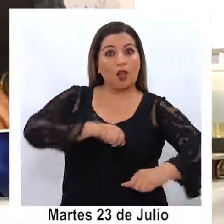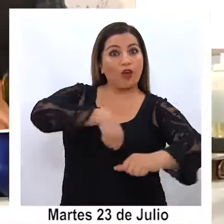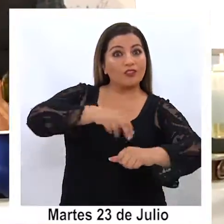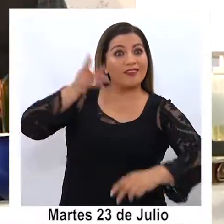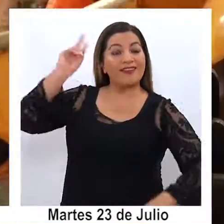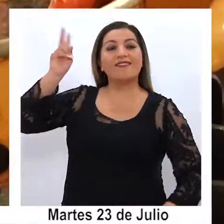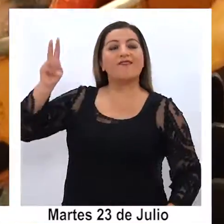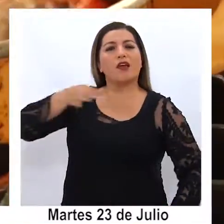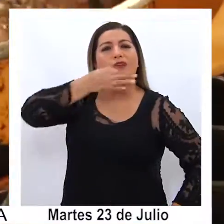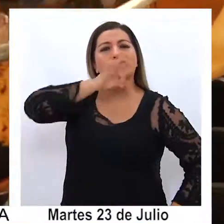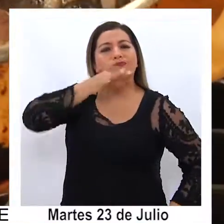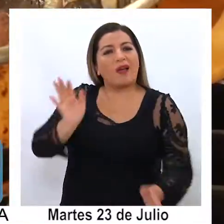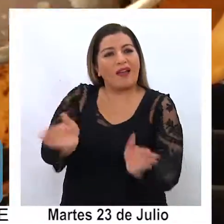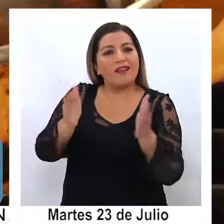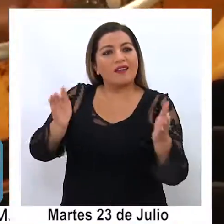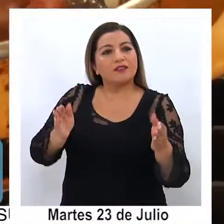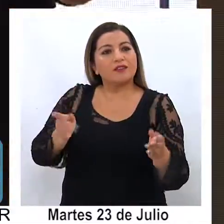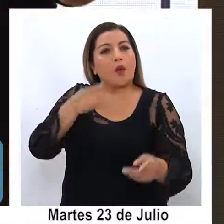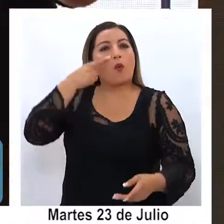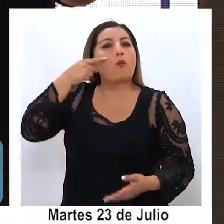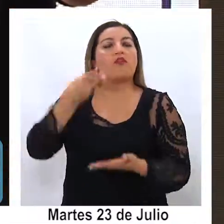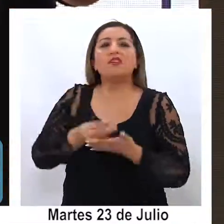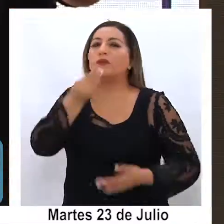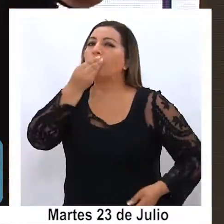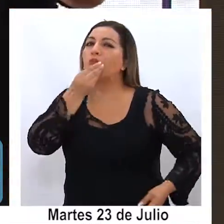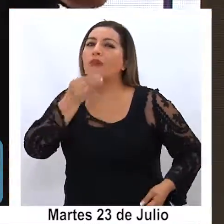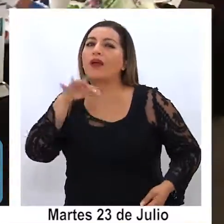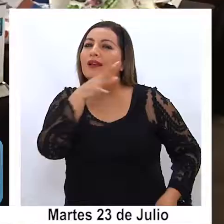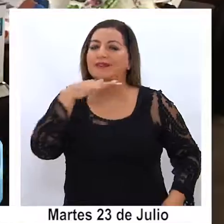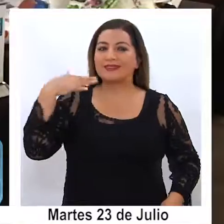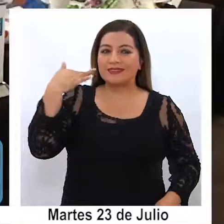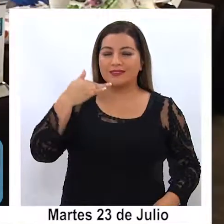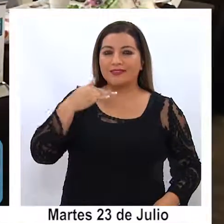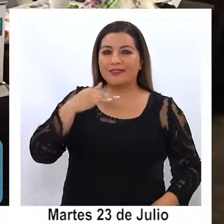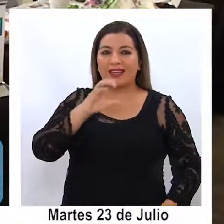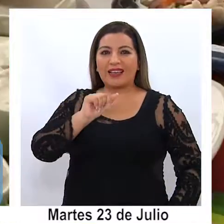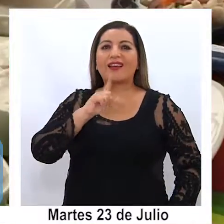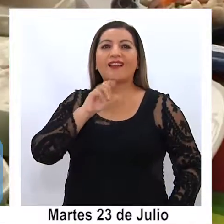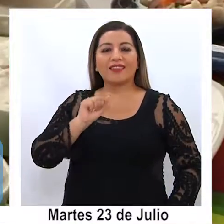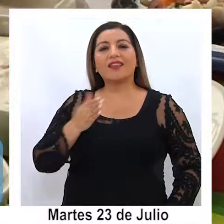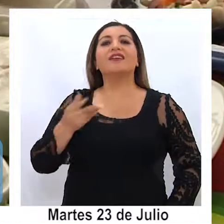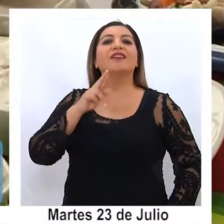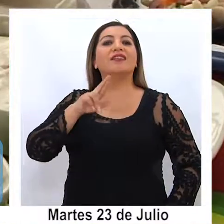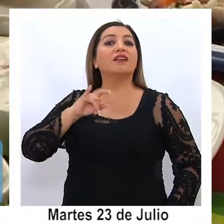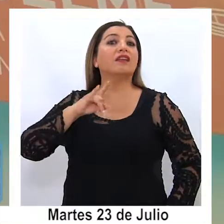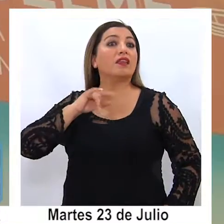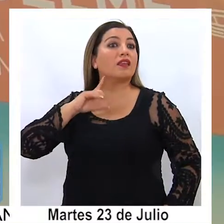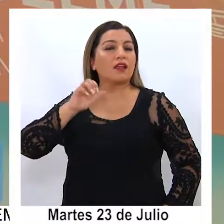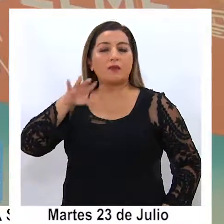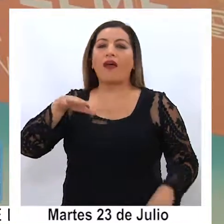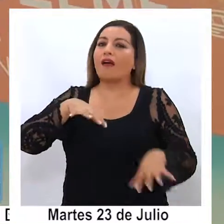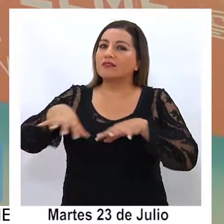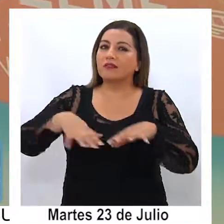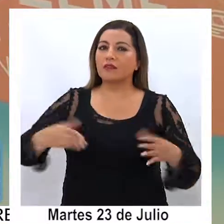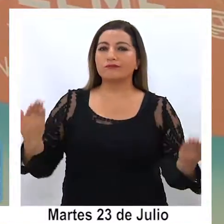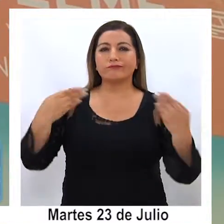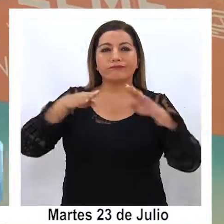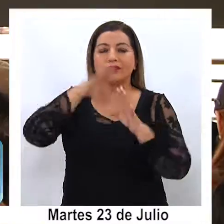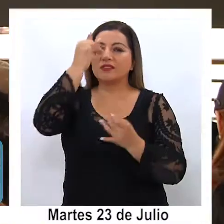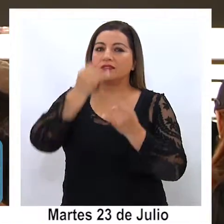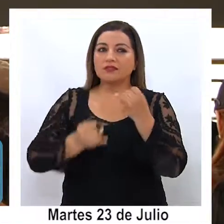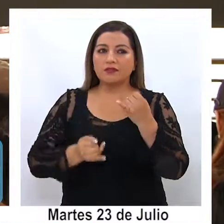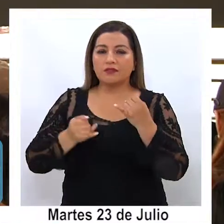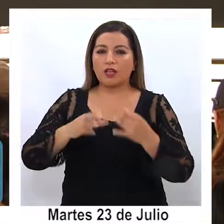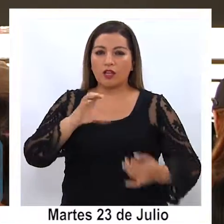Cocina en vivo, charla motivacional y degustaciones llenaron de sabores a Caleta Riquelme, como parte de la actividad de cierre del